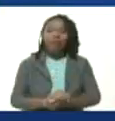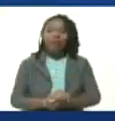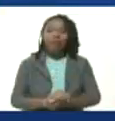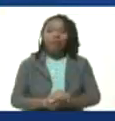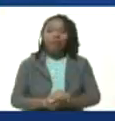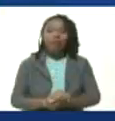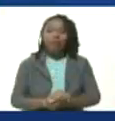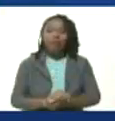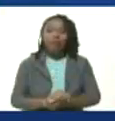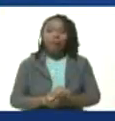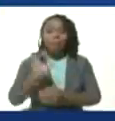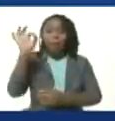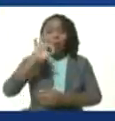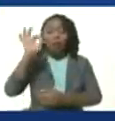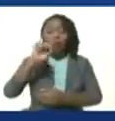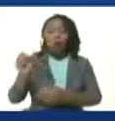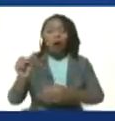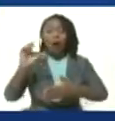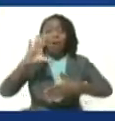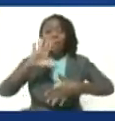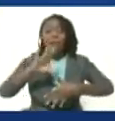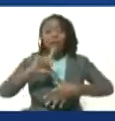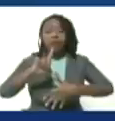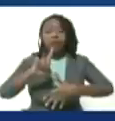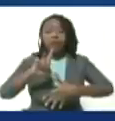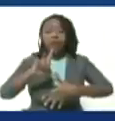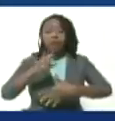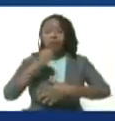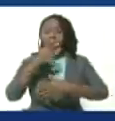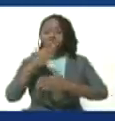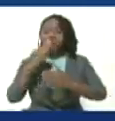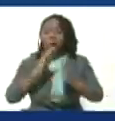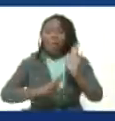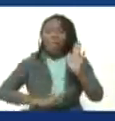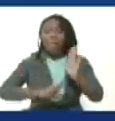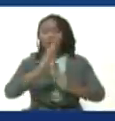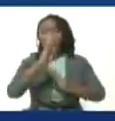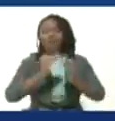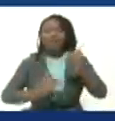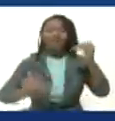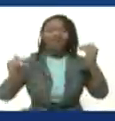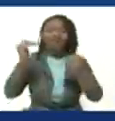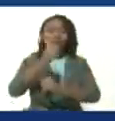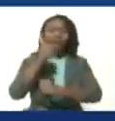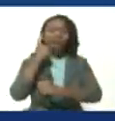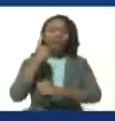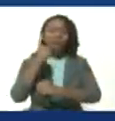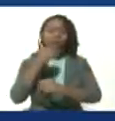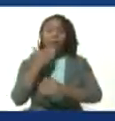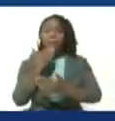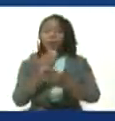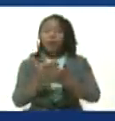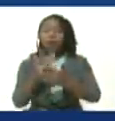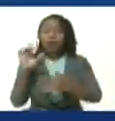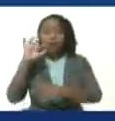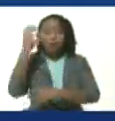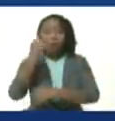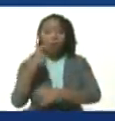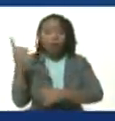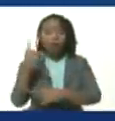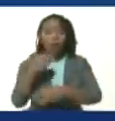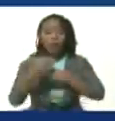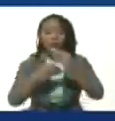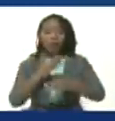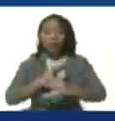En el promedio de América Latina, bueno y alto. Lo cual permite que se esté logrando lo que ya